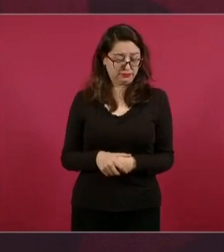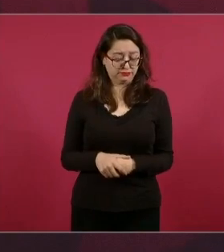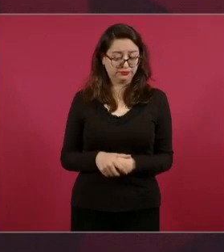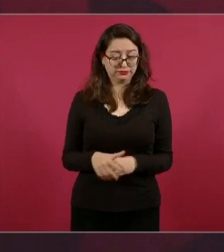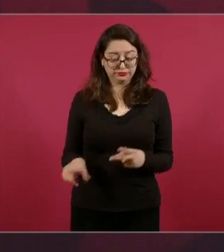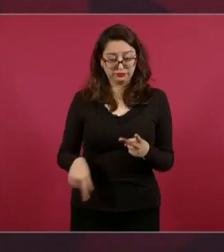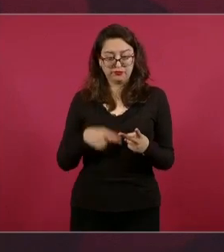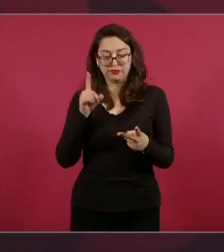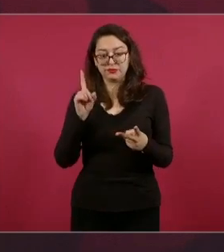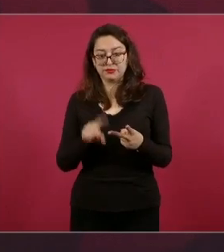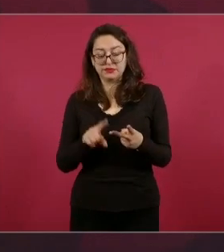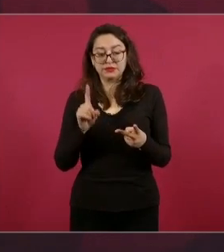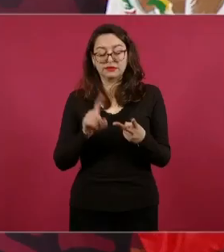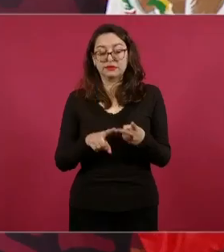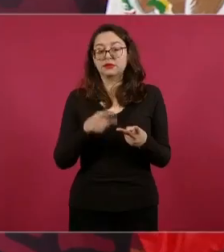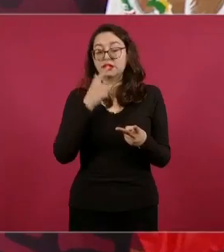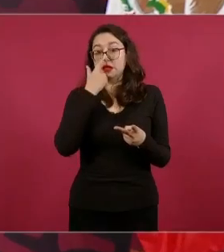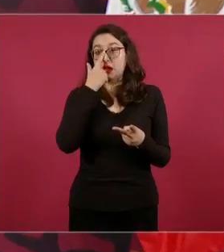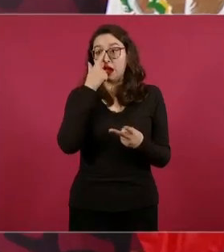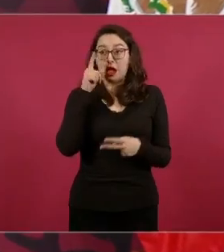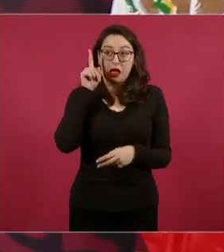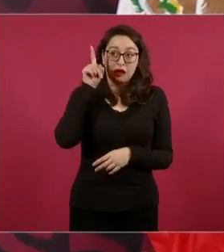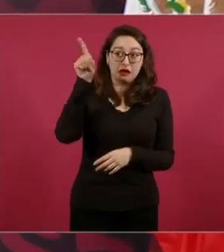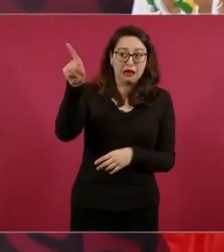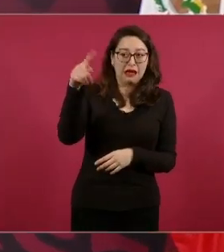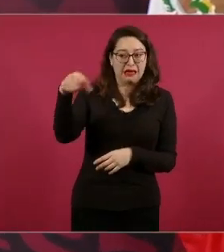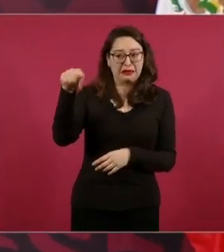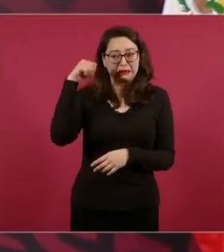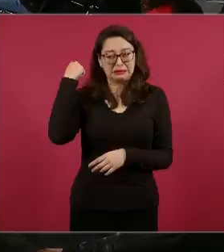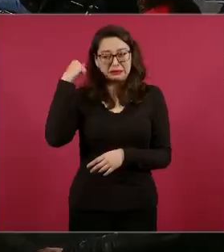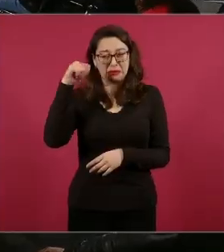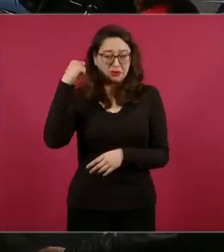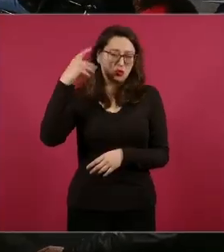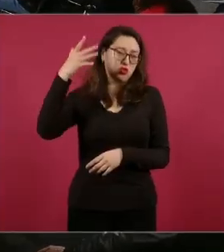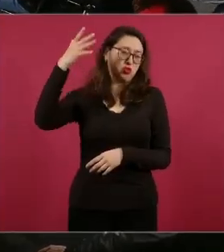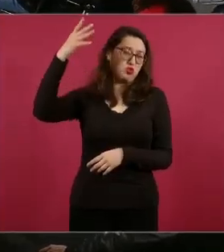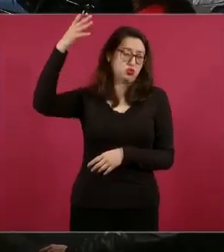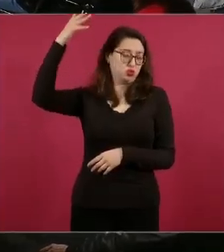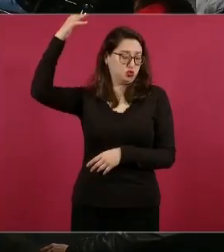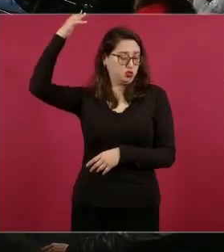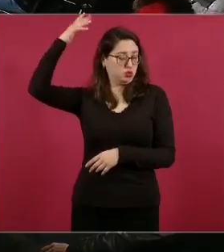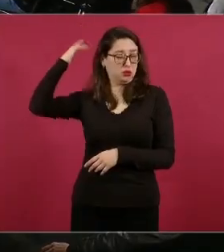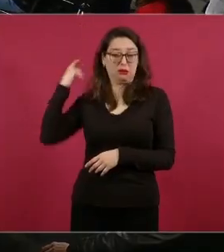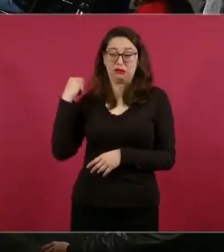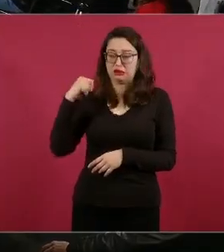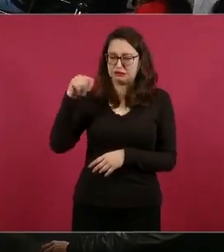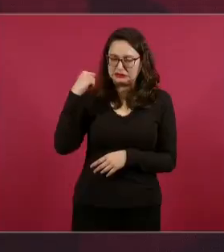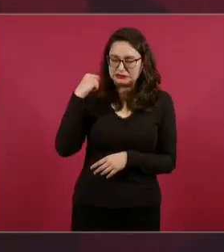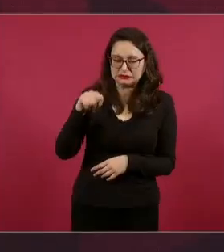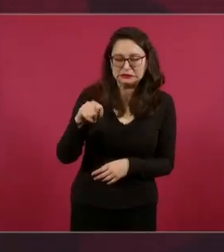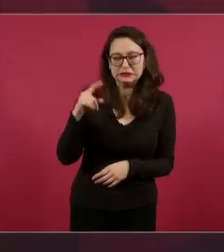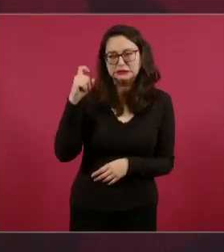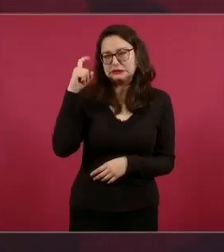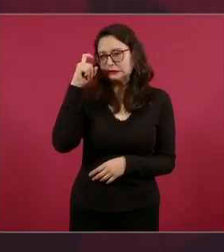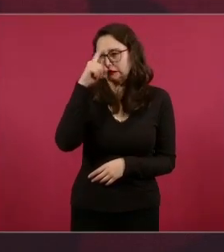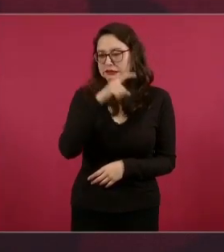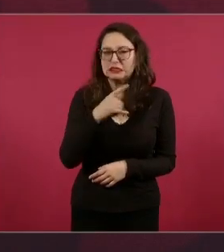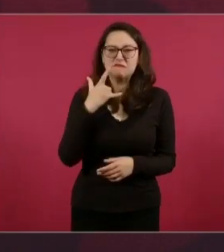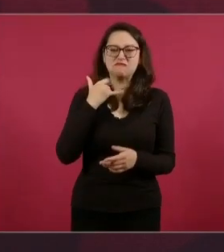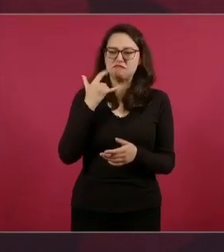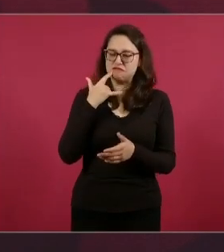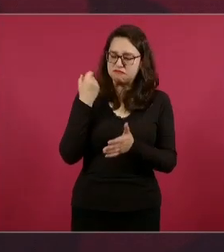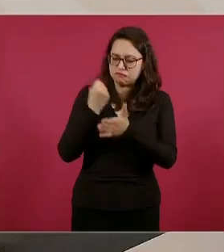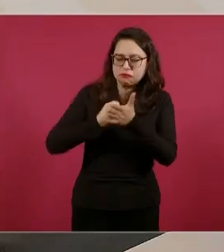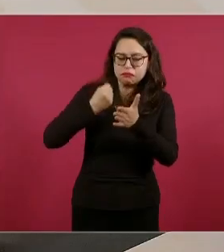estaba muy difícil la situación en Tabasco, al inicio de nuestro movimiento, ¿Quién nos acompañó? El